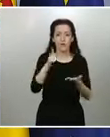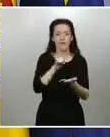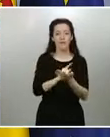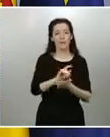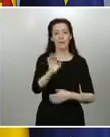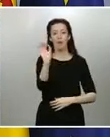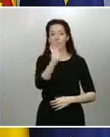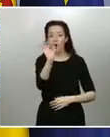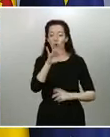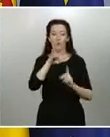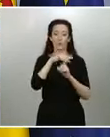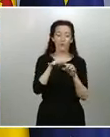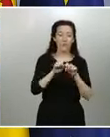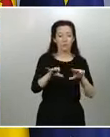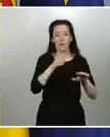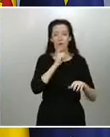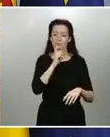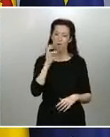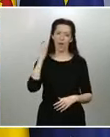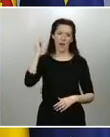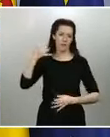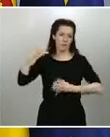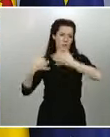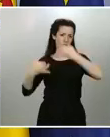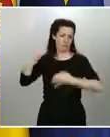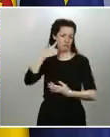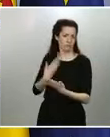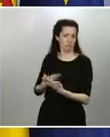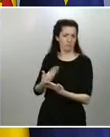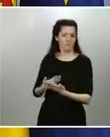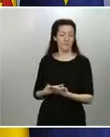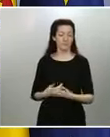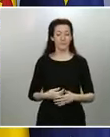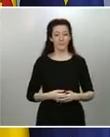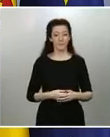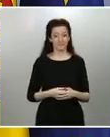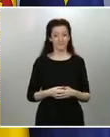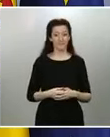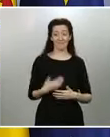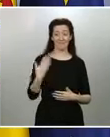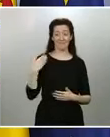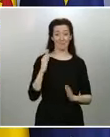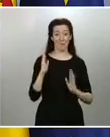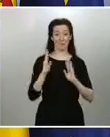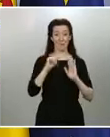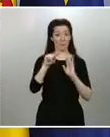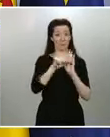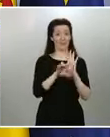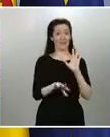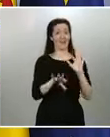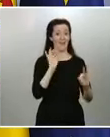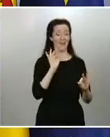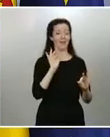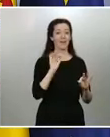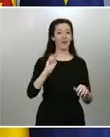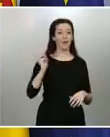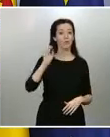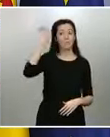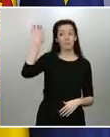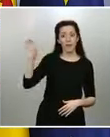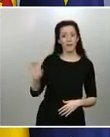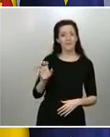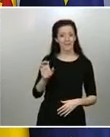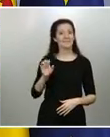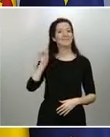coherente con lo que estaban haciendo o estaban a punto de hacer otros países de nuestro entorno golpeados por la